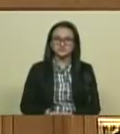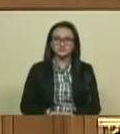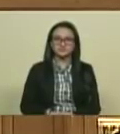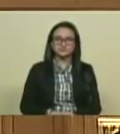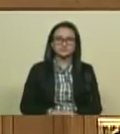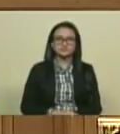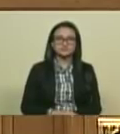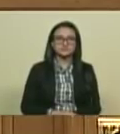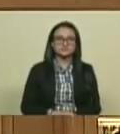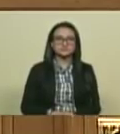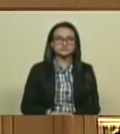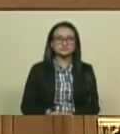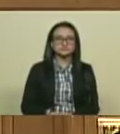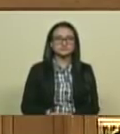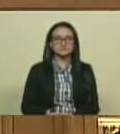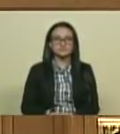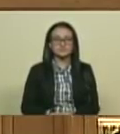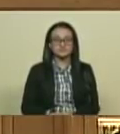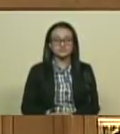Quien me antecedió en este cargo,